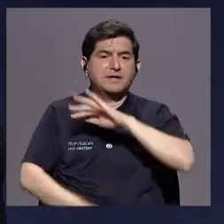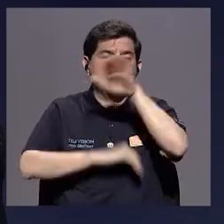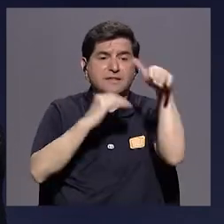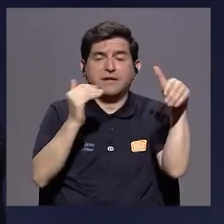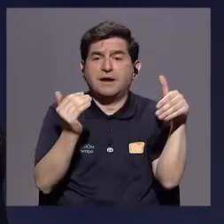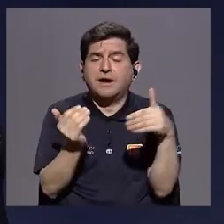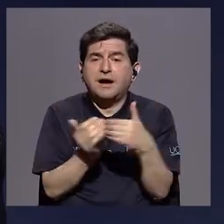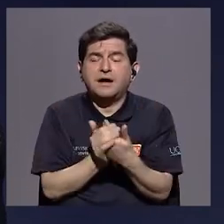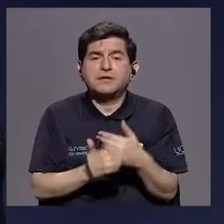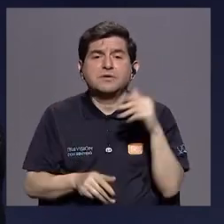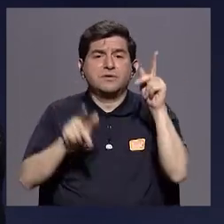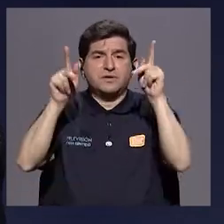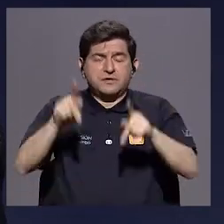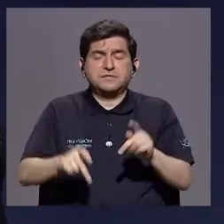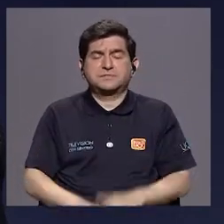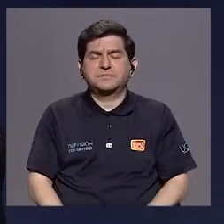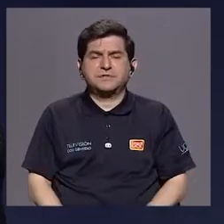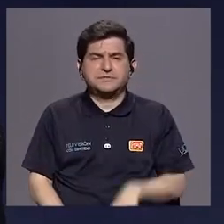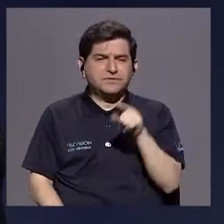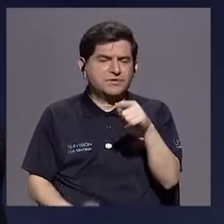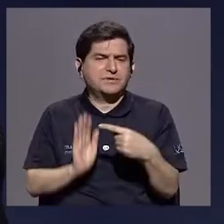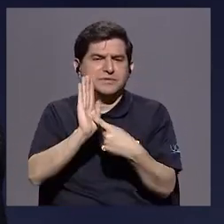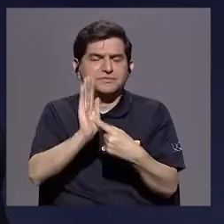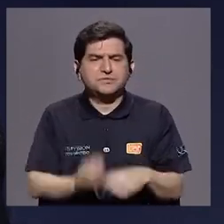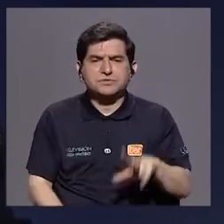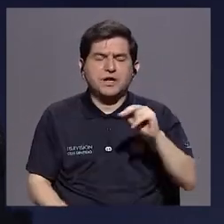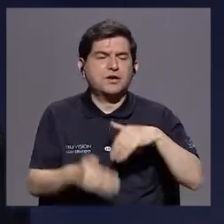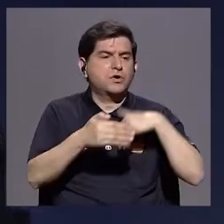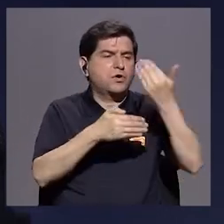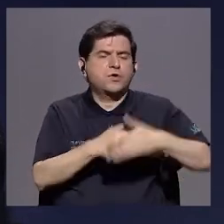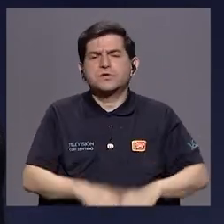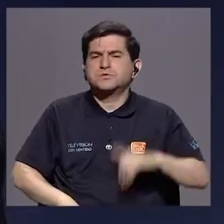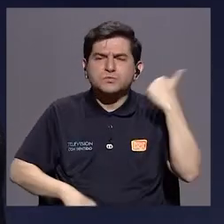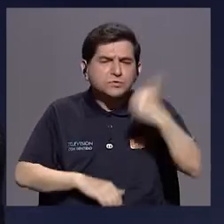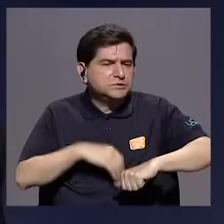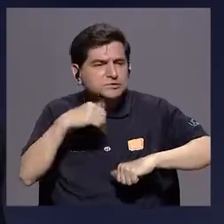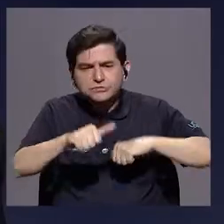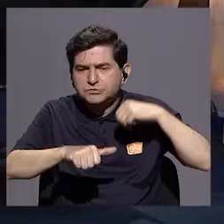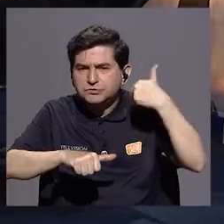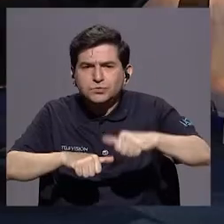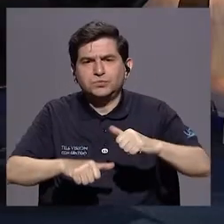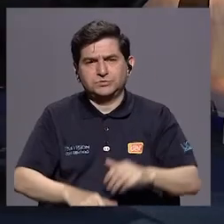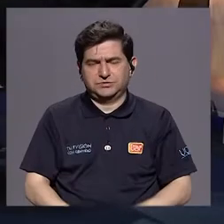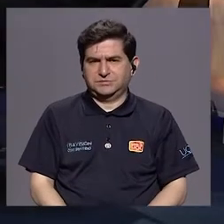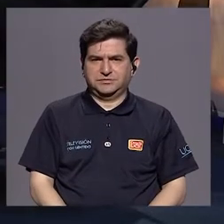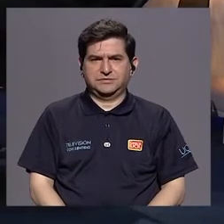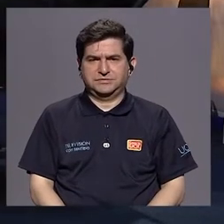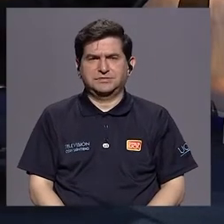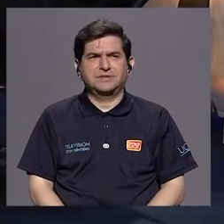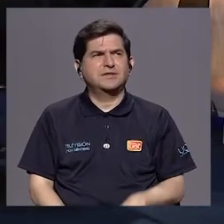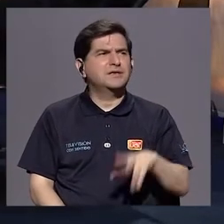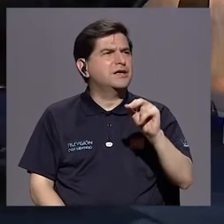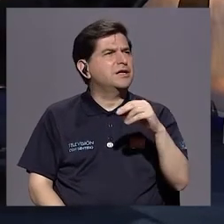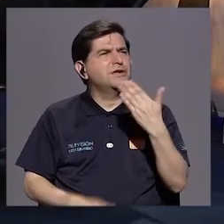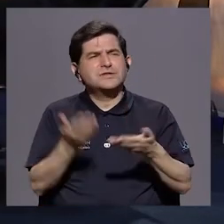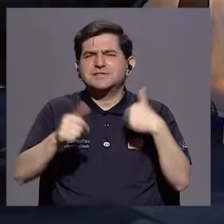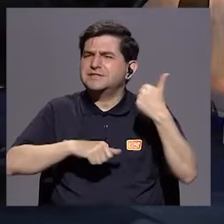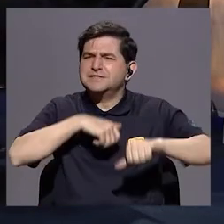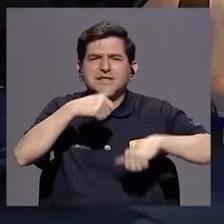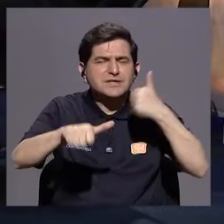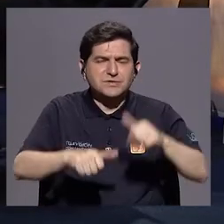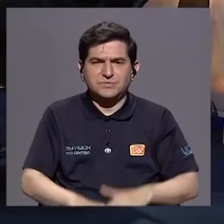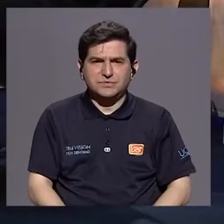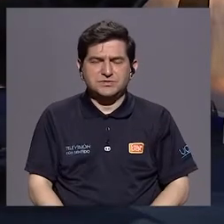absolutamente todo el mundo para que no se generen después disputas de más que disputas yo creo que